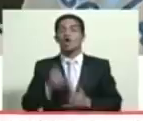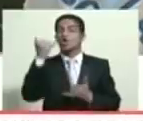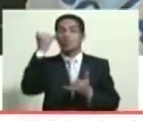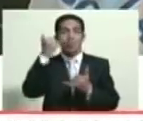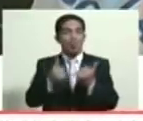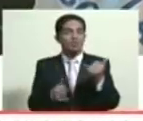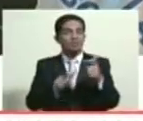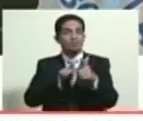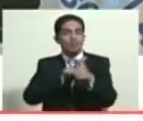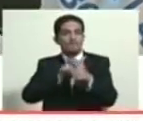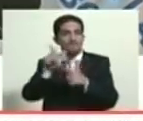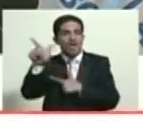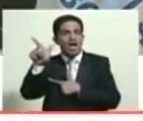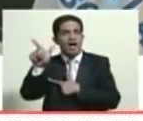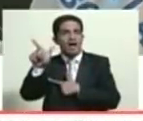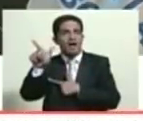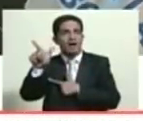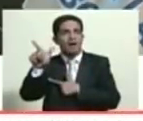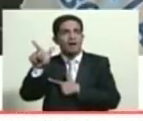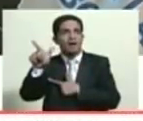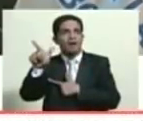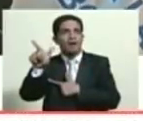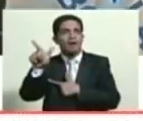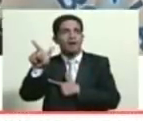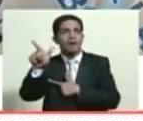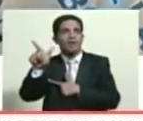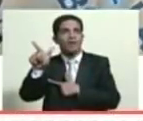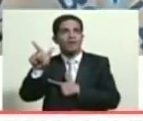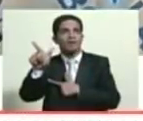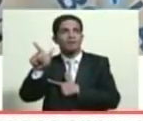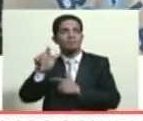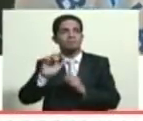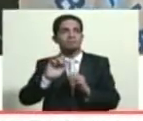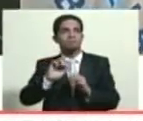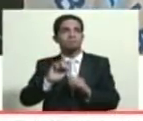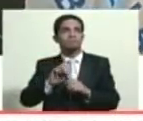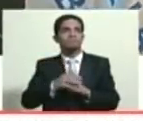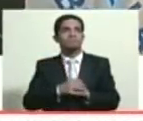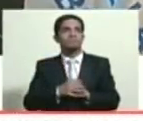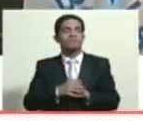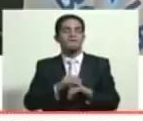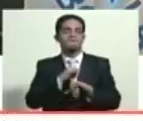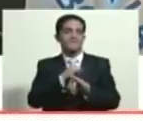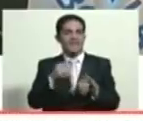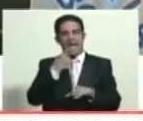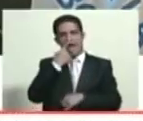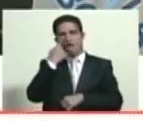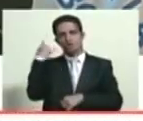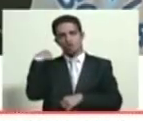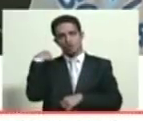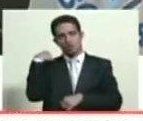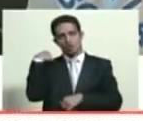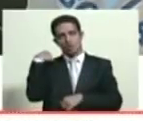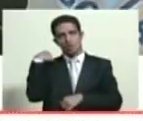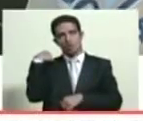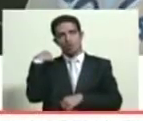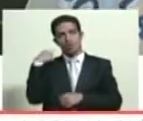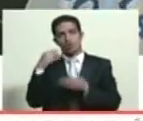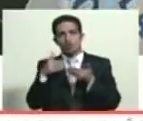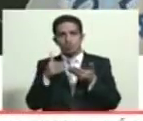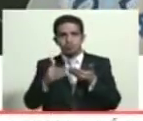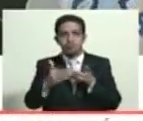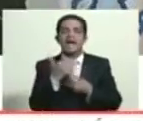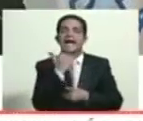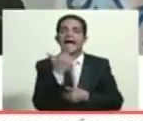viaje que hizo duró desde finales del año pasado, a este ha durado casi